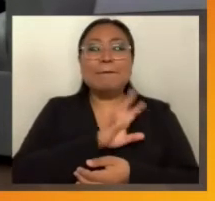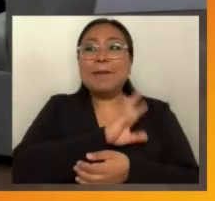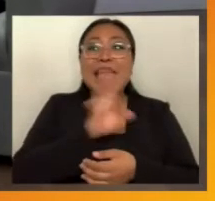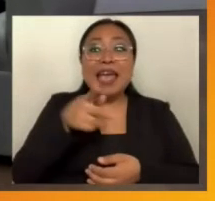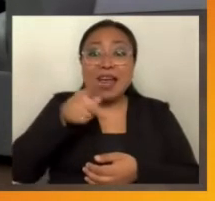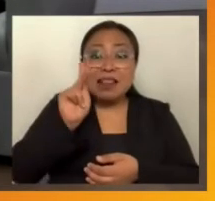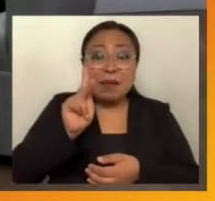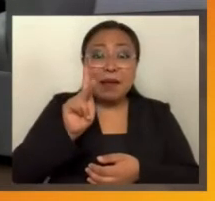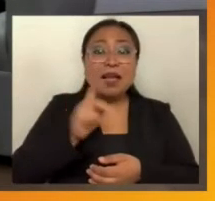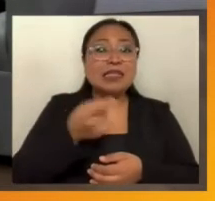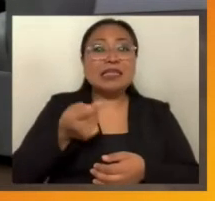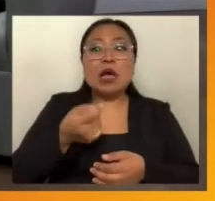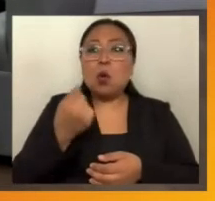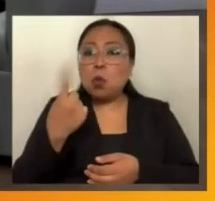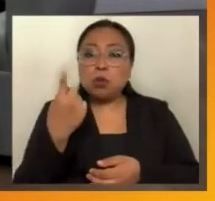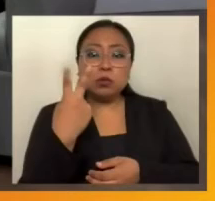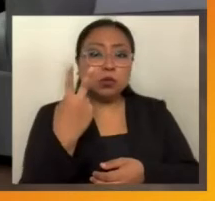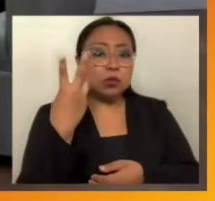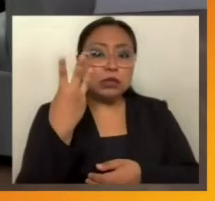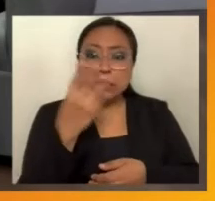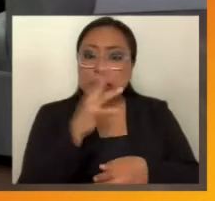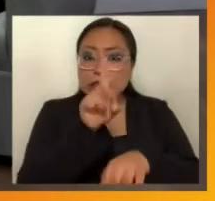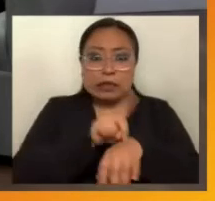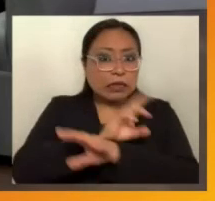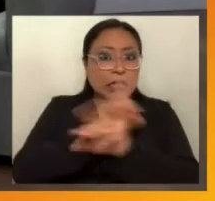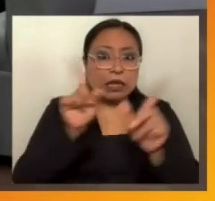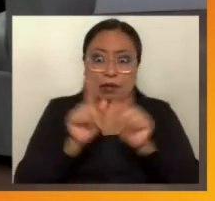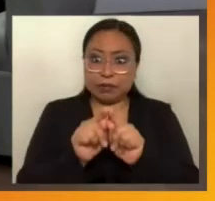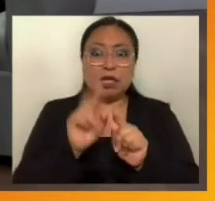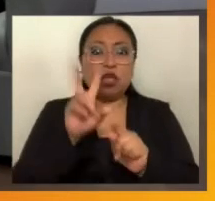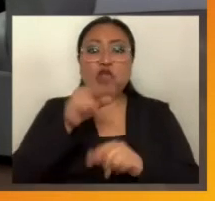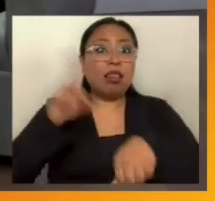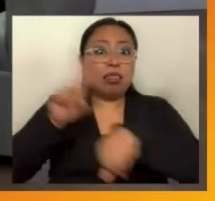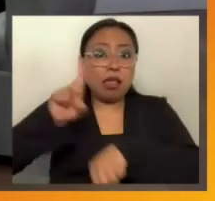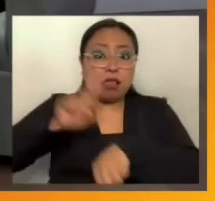estar en la cama todos los días llorando. Eso me lo enseñó mi mamá.